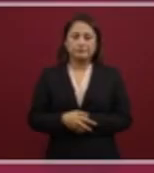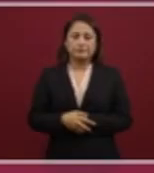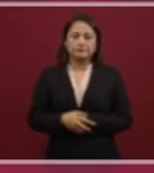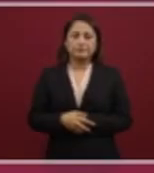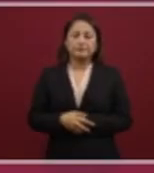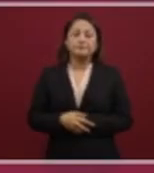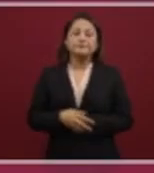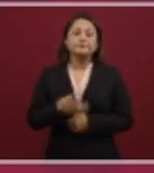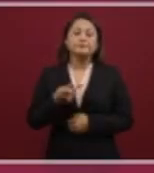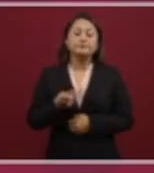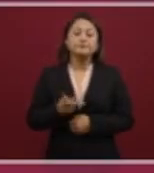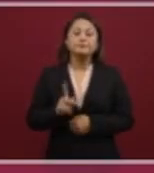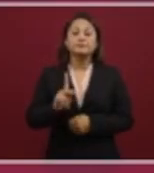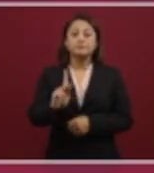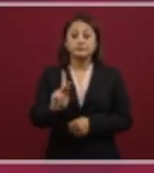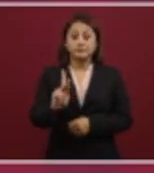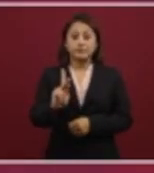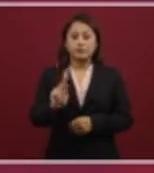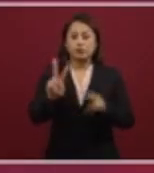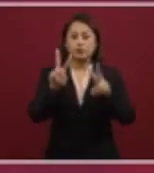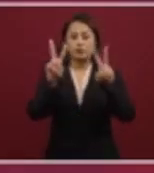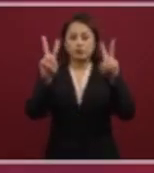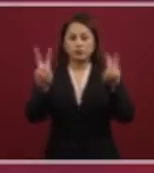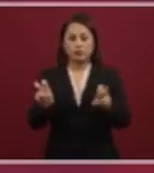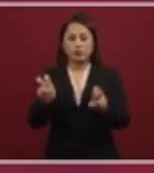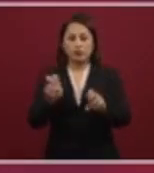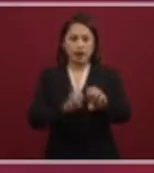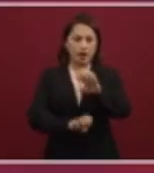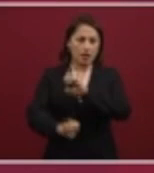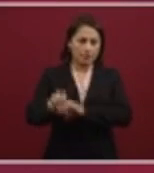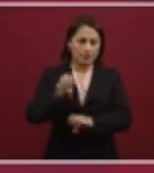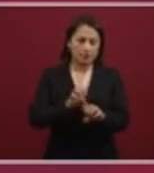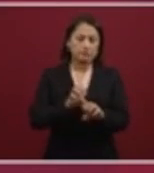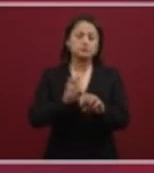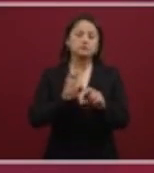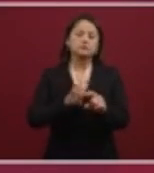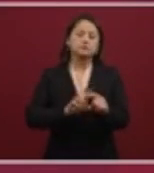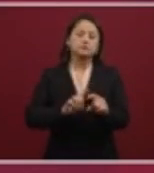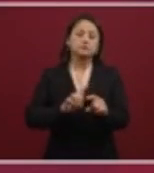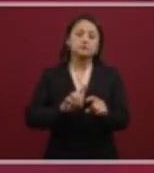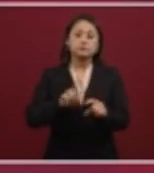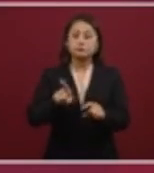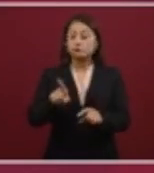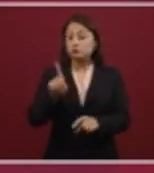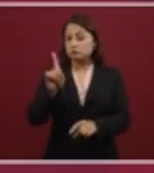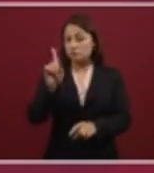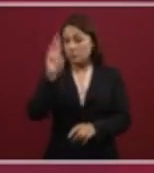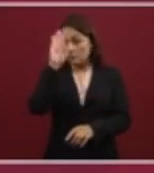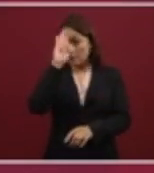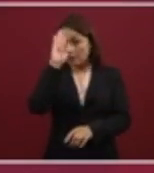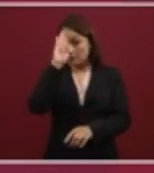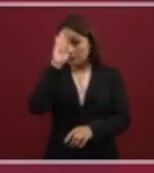en este caso, ¿no?, el sector empresarial, imagínense que firman que van a invertir